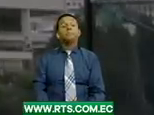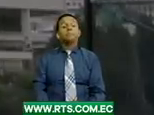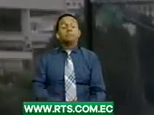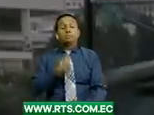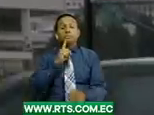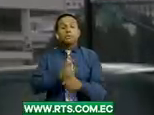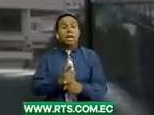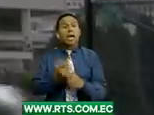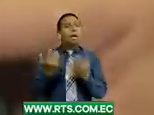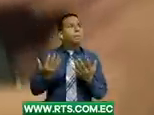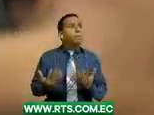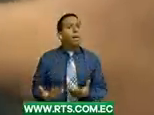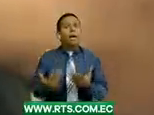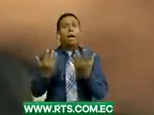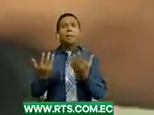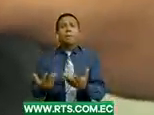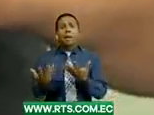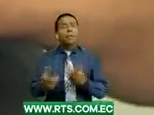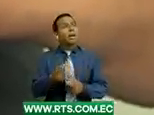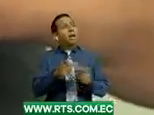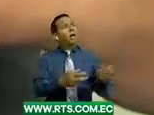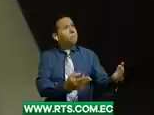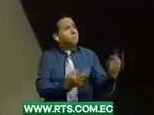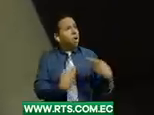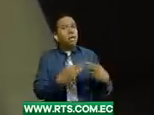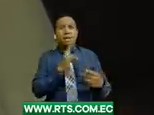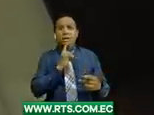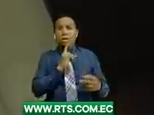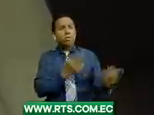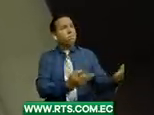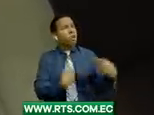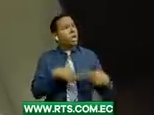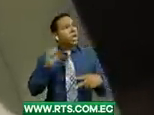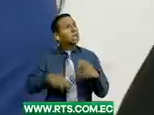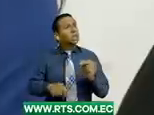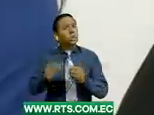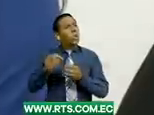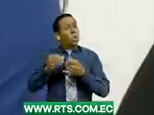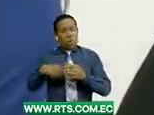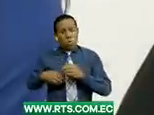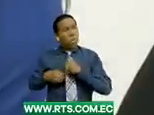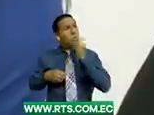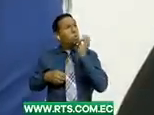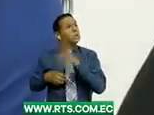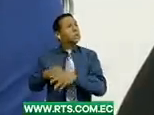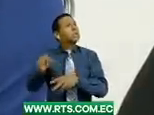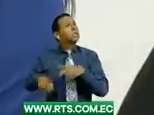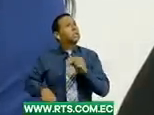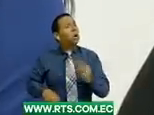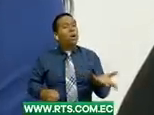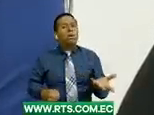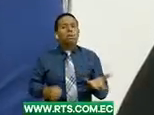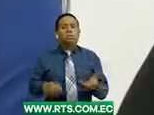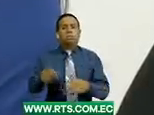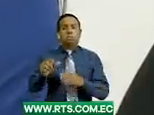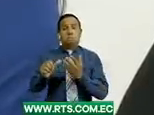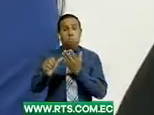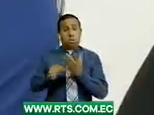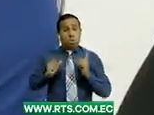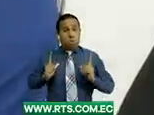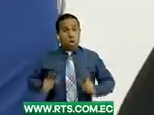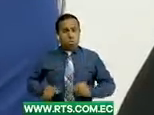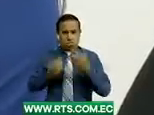los resultados del primer caso sospechoso de coronavirus en el país, el Ministerio de Salud se pronunció. Hasta el momento no tenemos